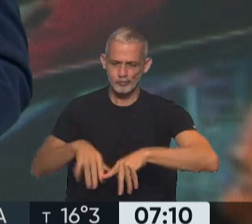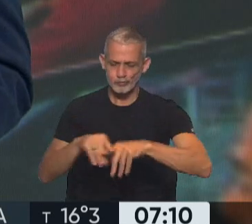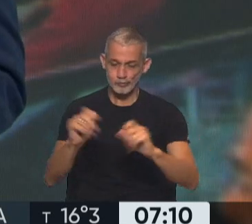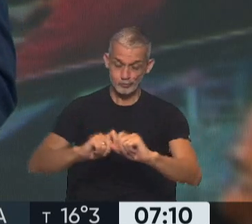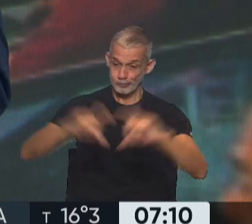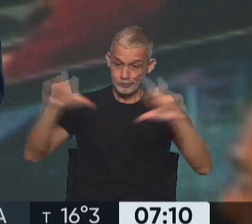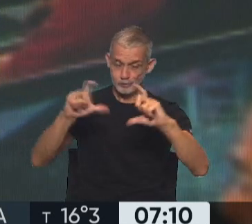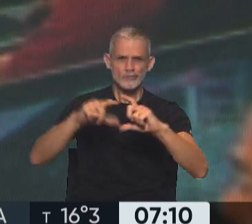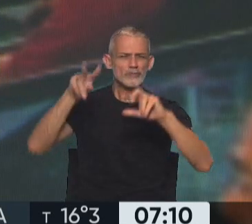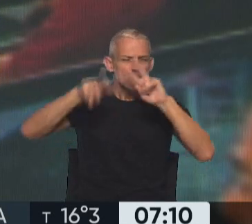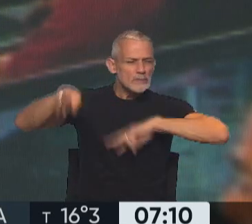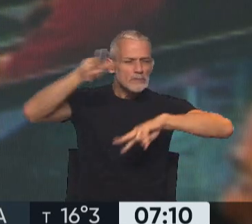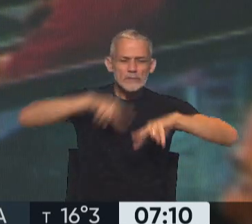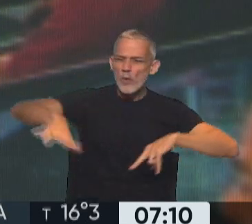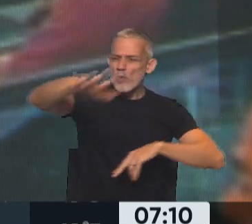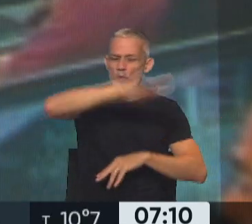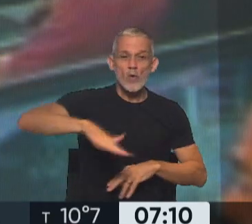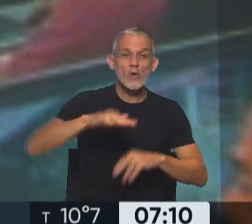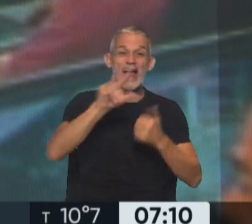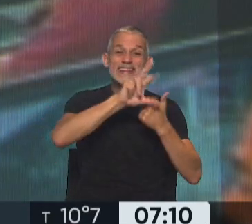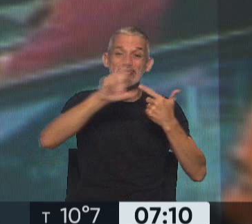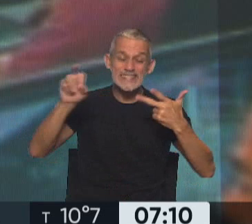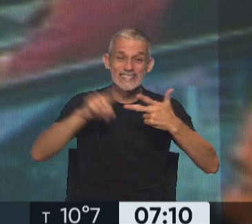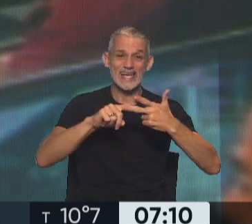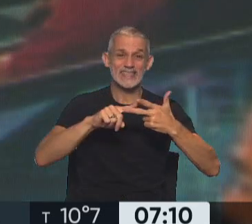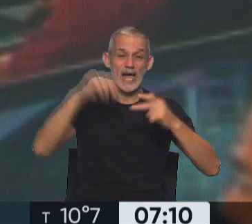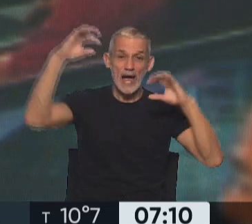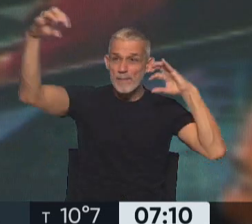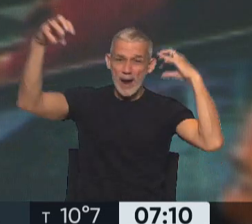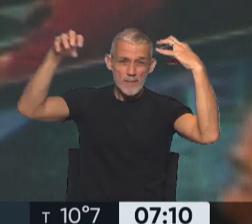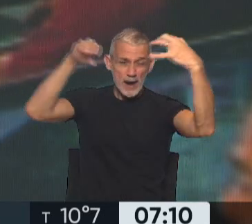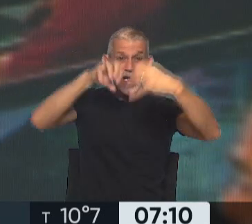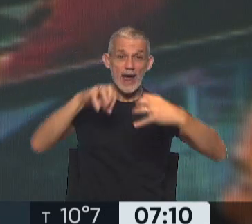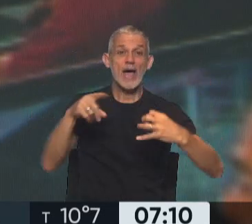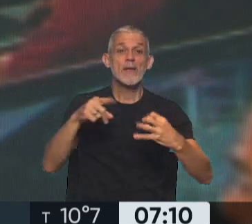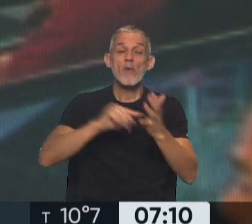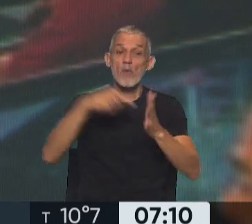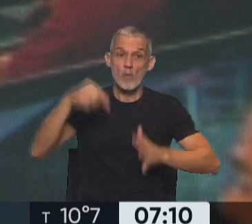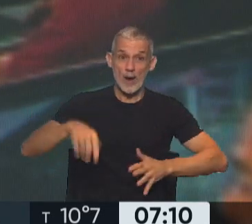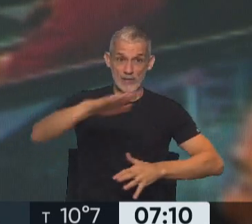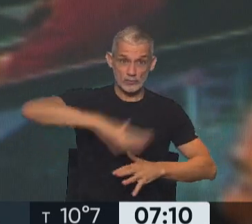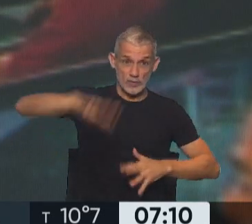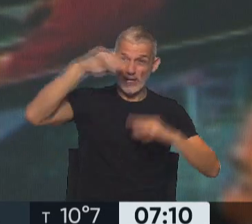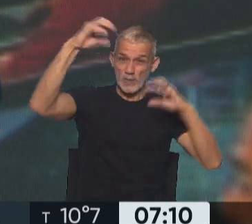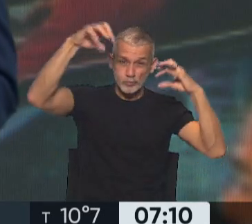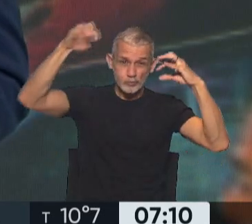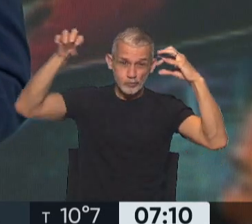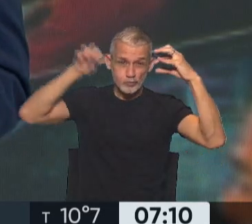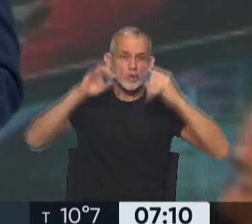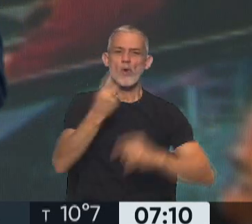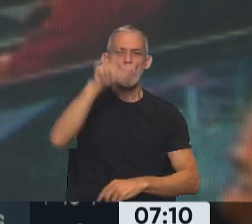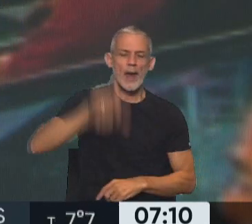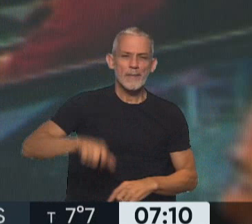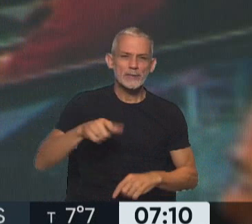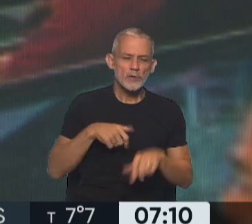dispara la búsqueda en 300 cámaras que van cambiando de todas las cámaras de seguridad instaladas en la ciudad. No es que hay una persona